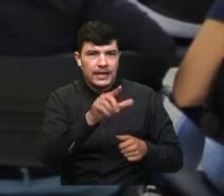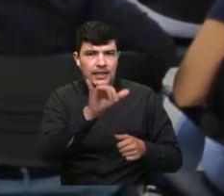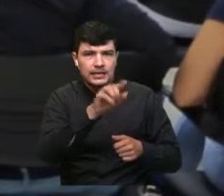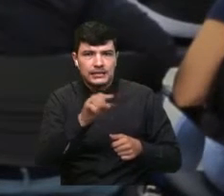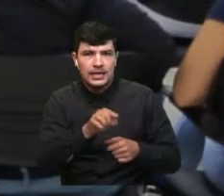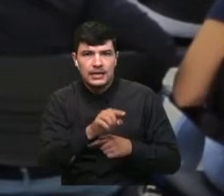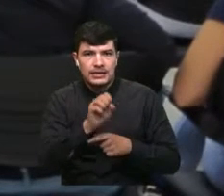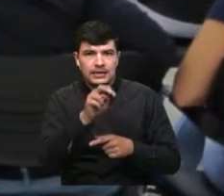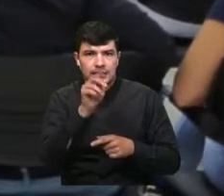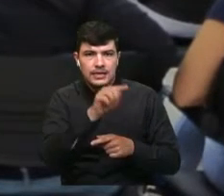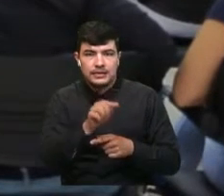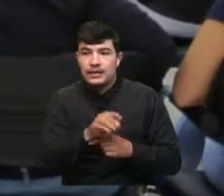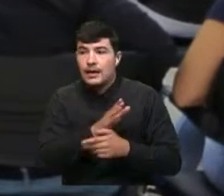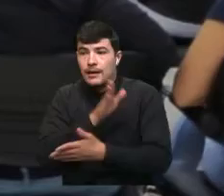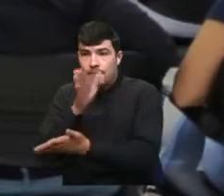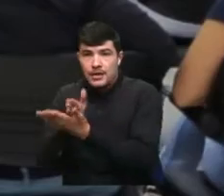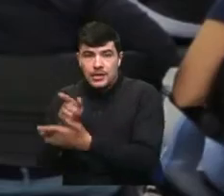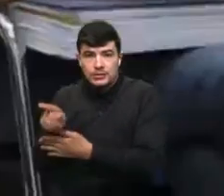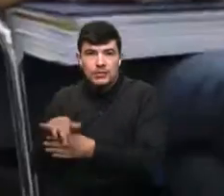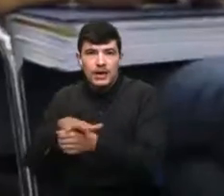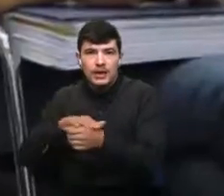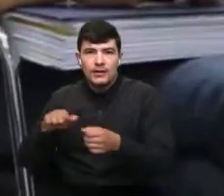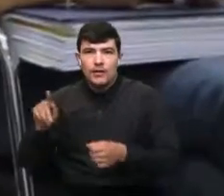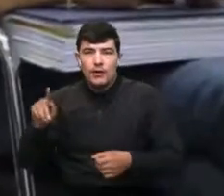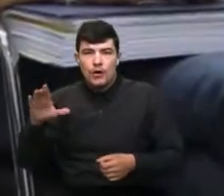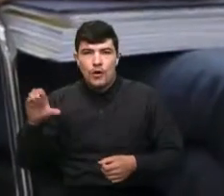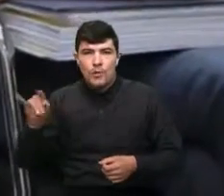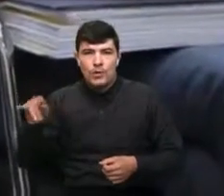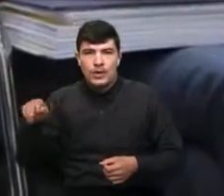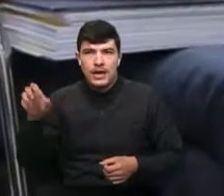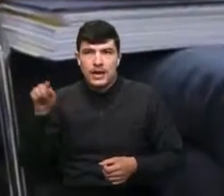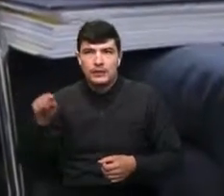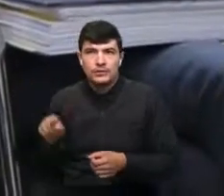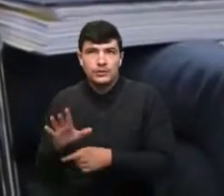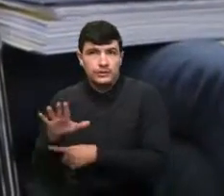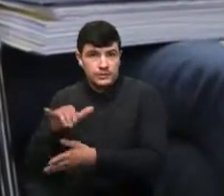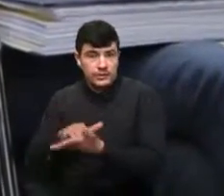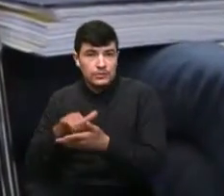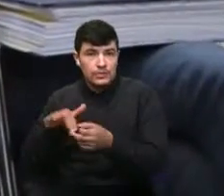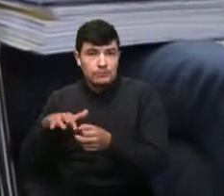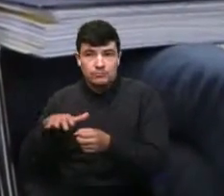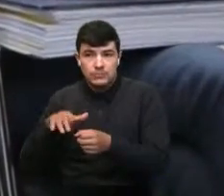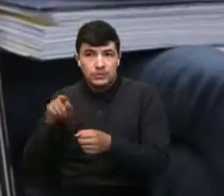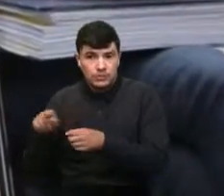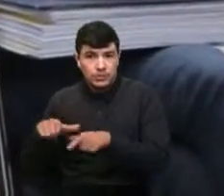Los Comuneros. El OCACTON municipal de Santander recibió el respaldo del Departamento de Planeación Nacional.